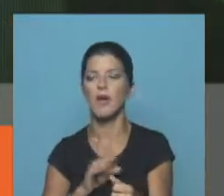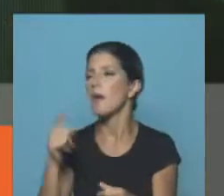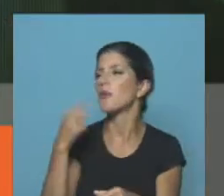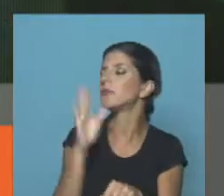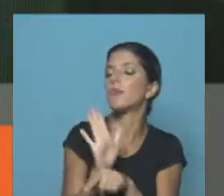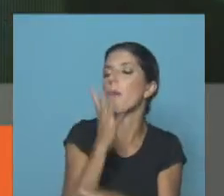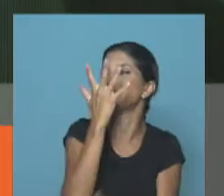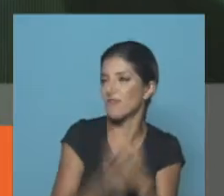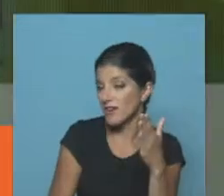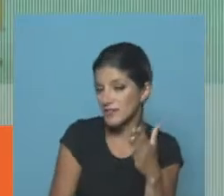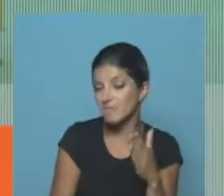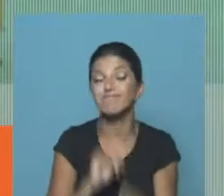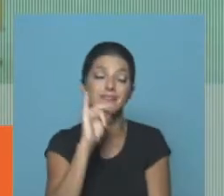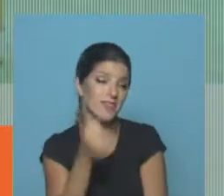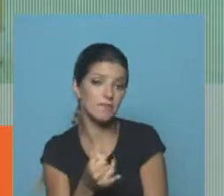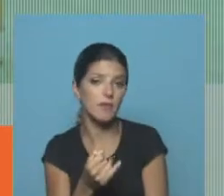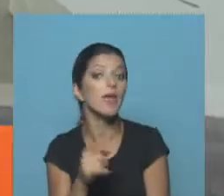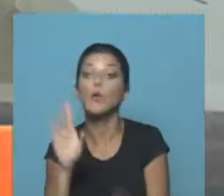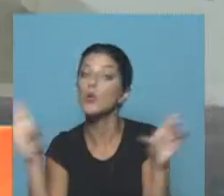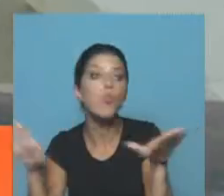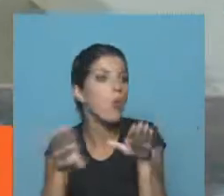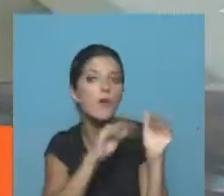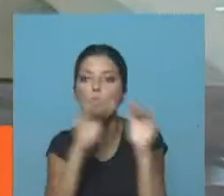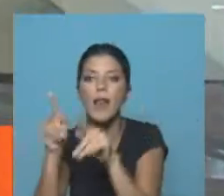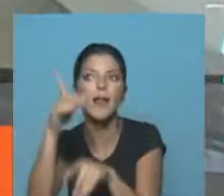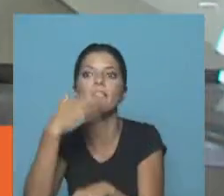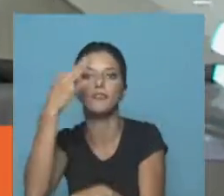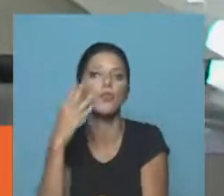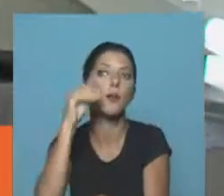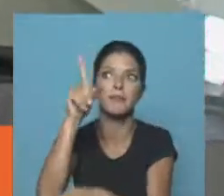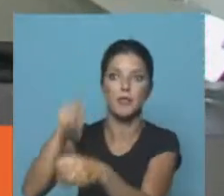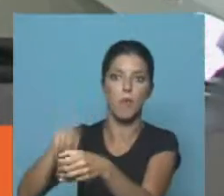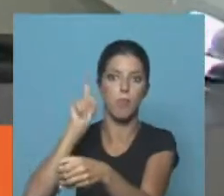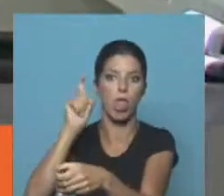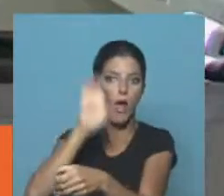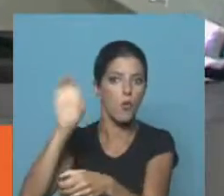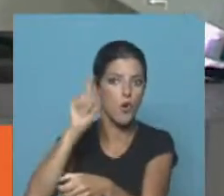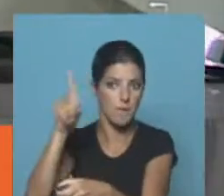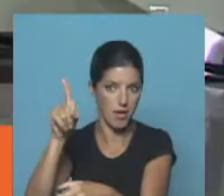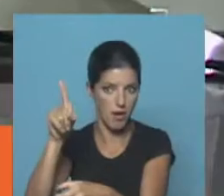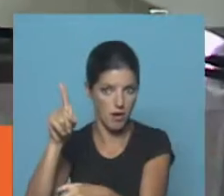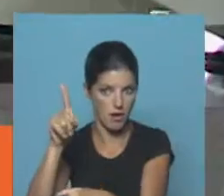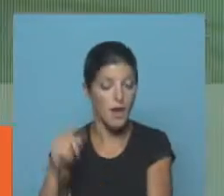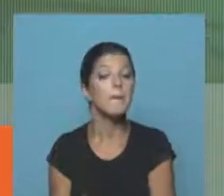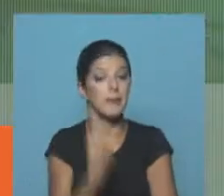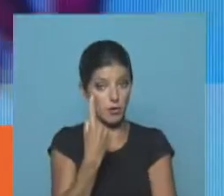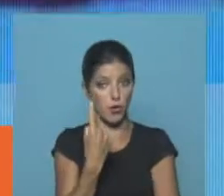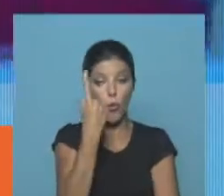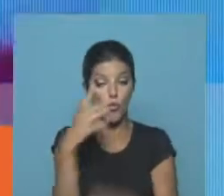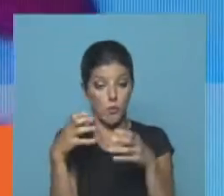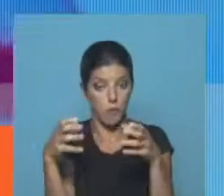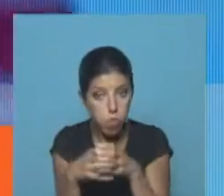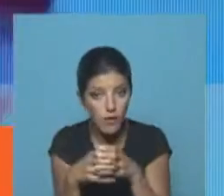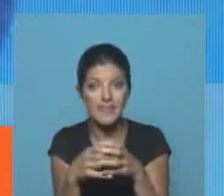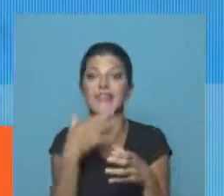Un accidente, un pestañazo, igual que el Brexit. Igual que el Brexit. No solamente fue electo por una minoría, sino que